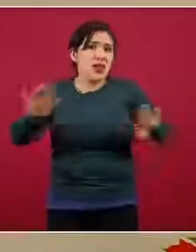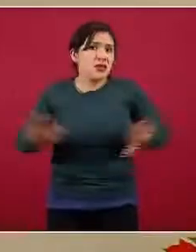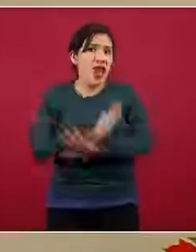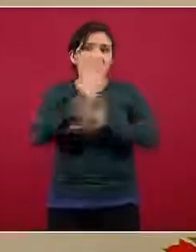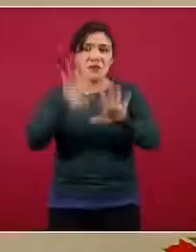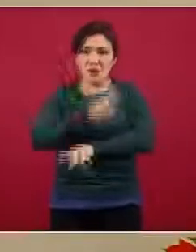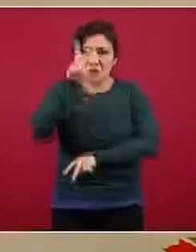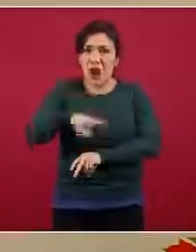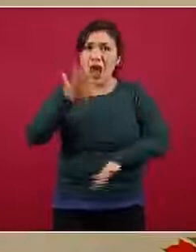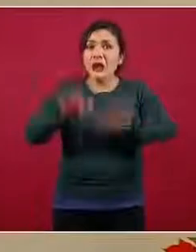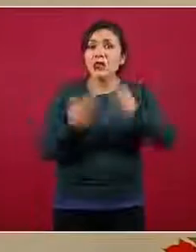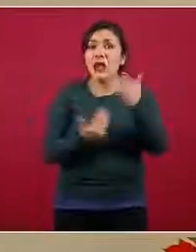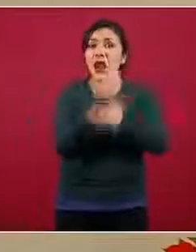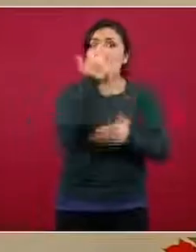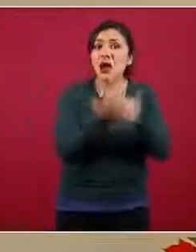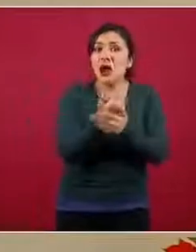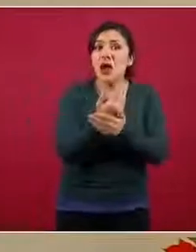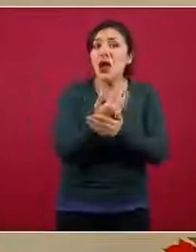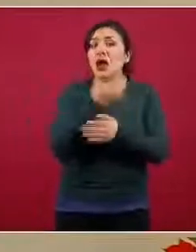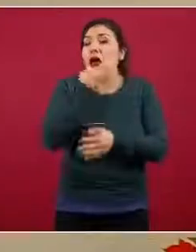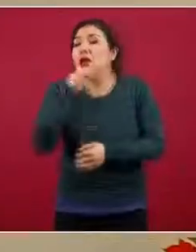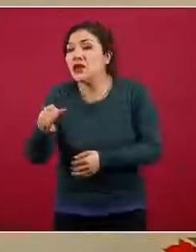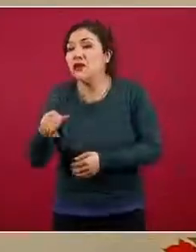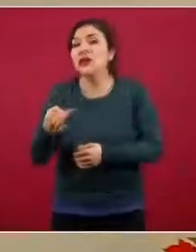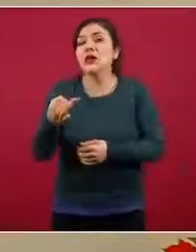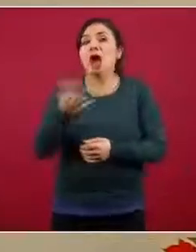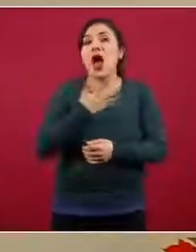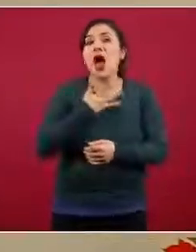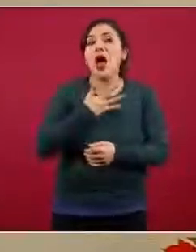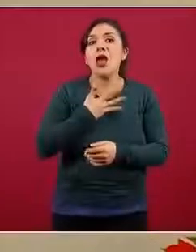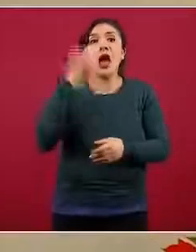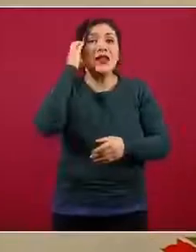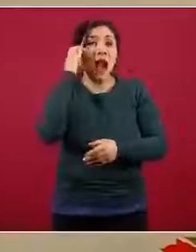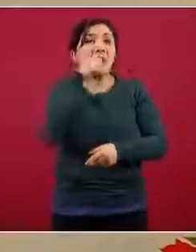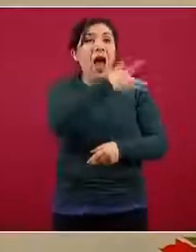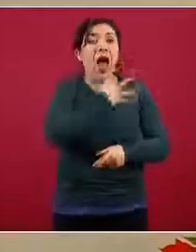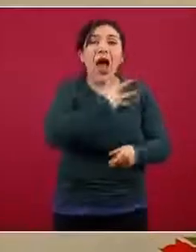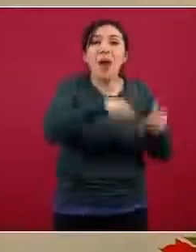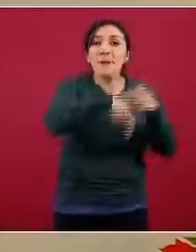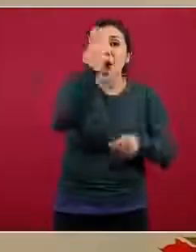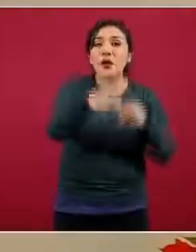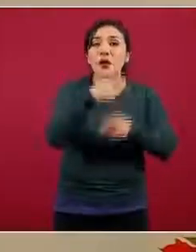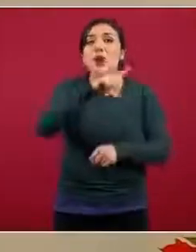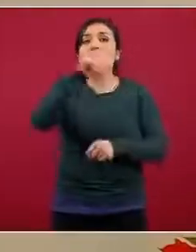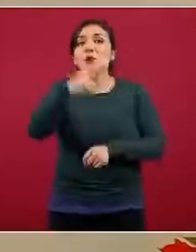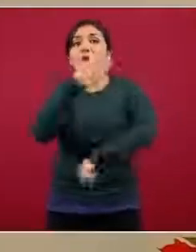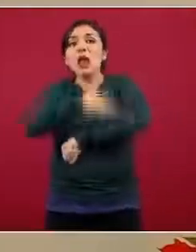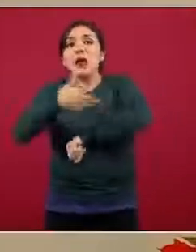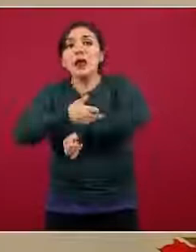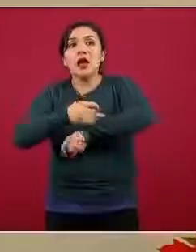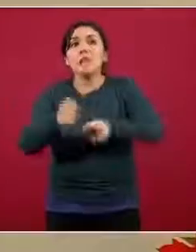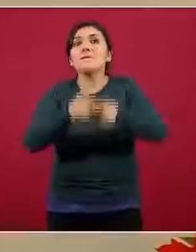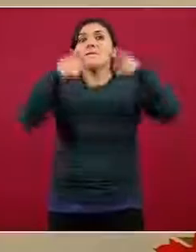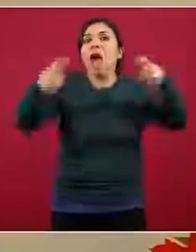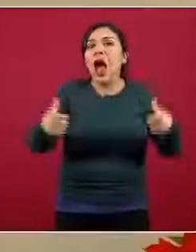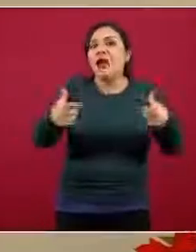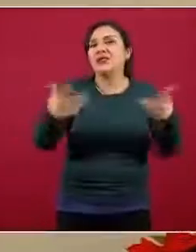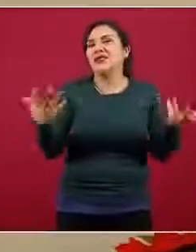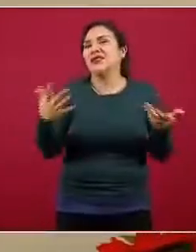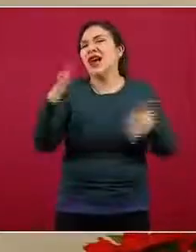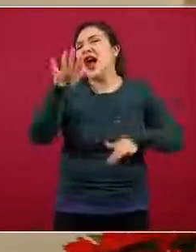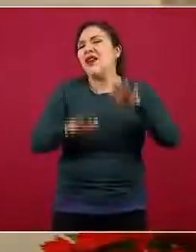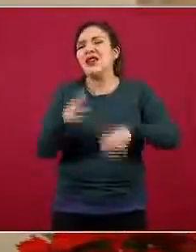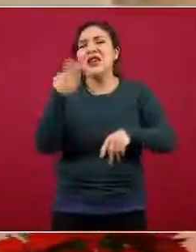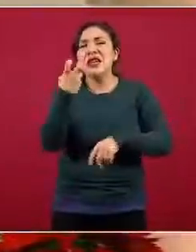¿no? A veces en la mañana se reporta ciertas camas y en la tarde se pudo expander aún más. Entonces, este número